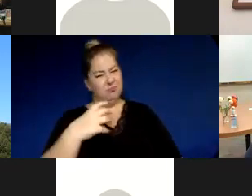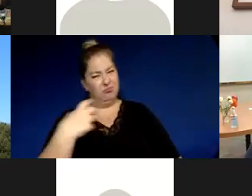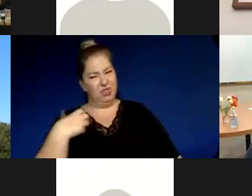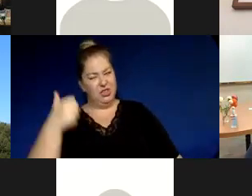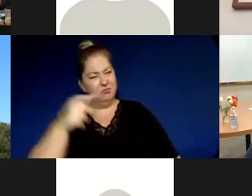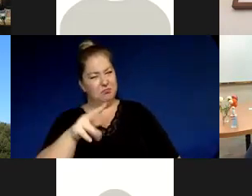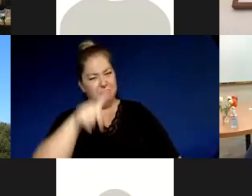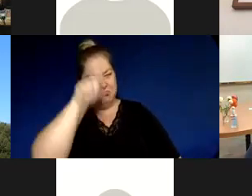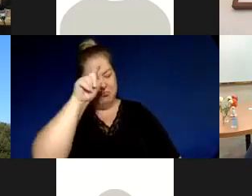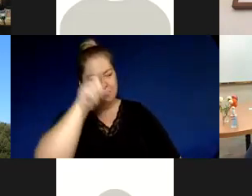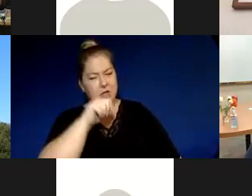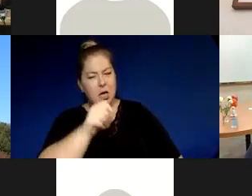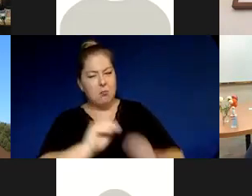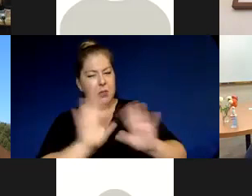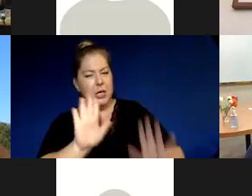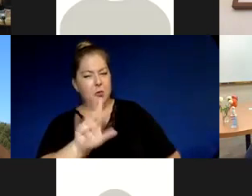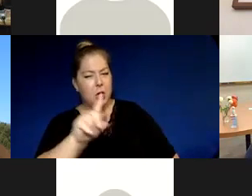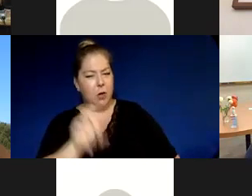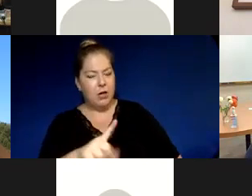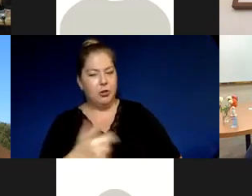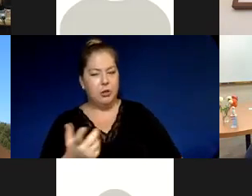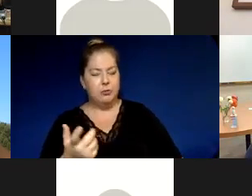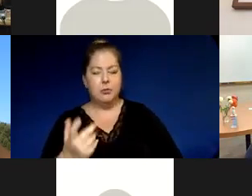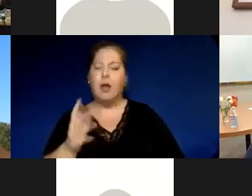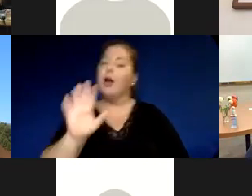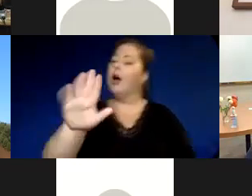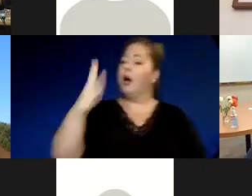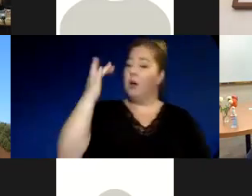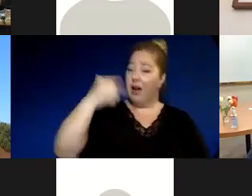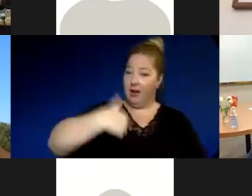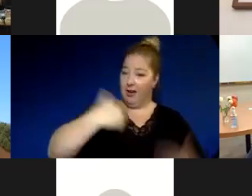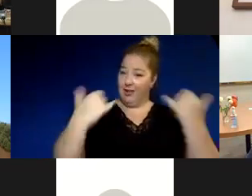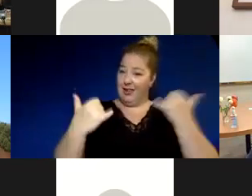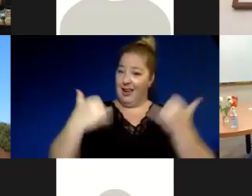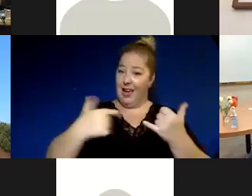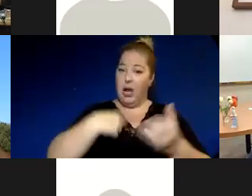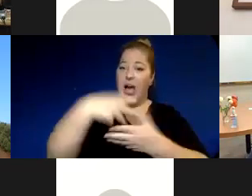Y quienes hemos salido de nuestras casas hoy,